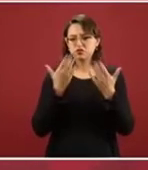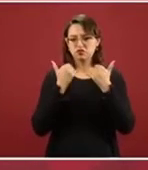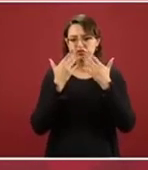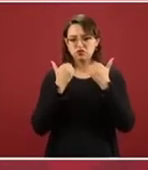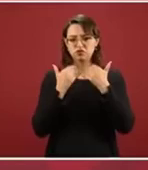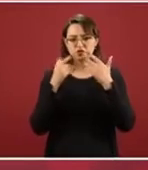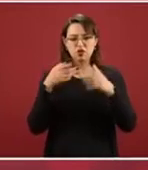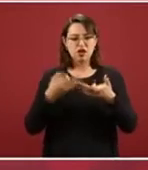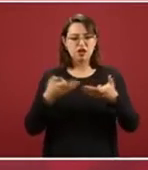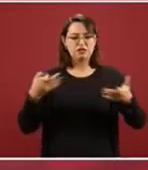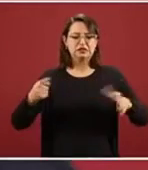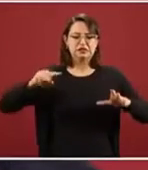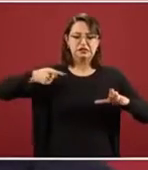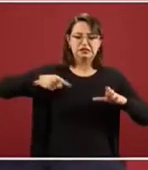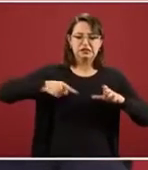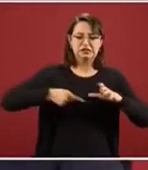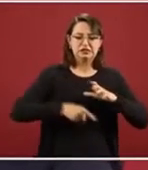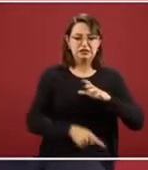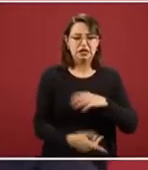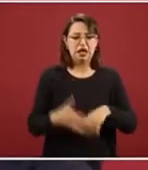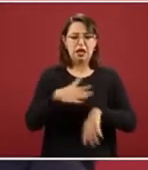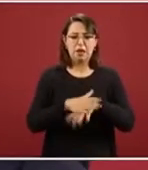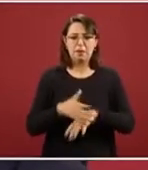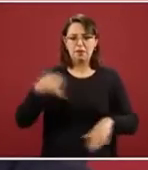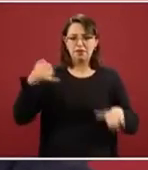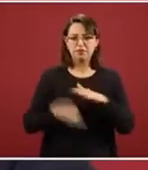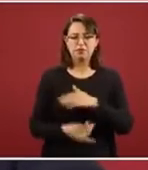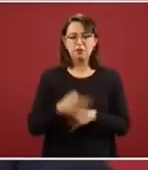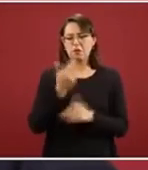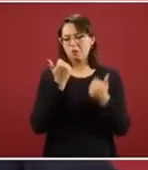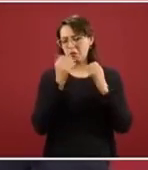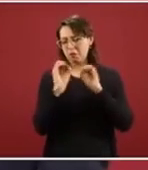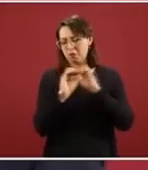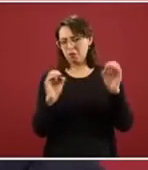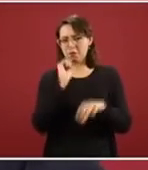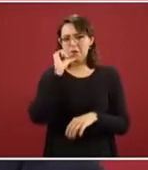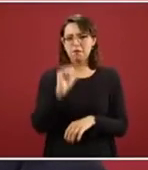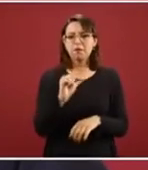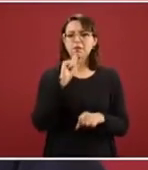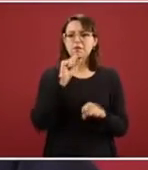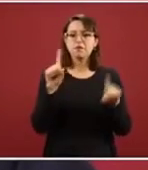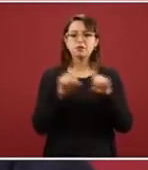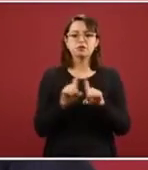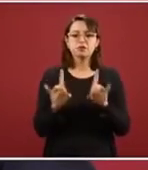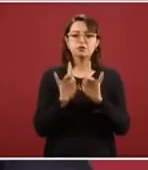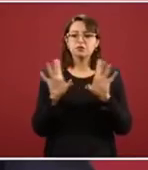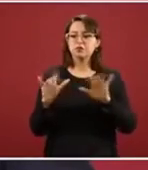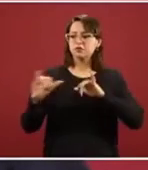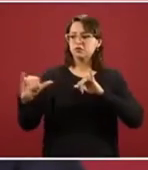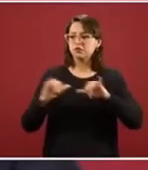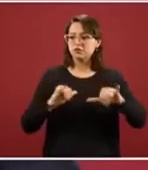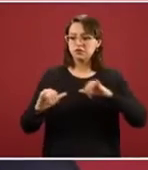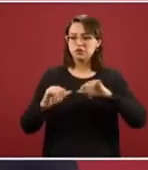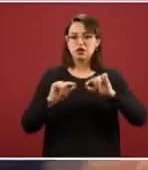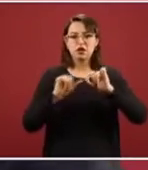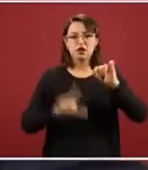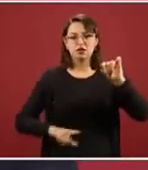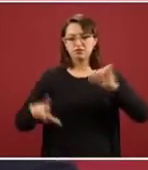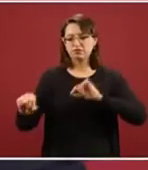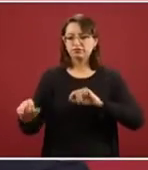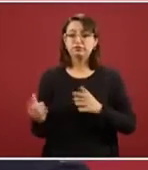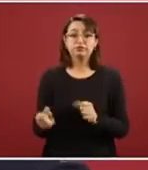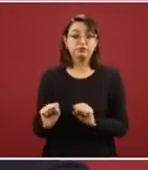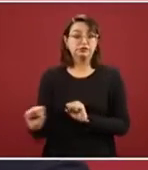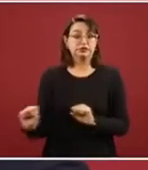supuesto, estamos muy atentos a la sismicidad en todo el territorio nacional, cualquiera que pudiera ser la fuente, y estamos además no solo a través